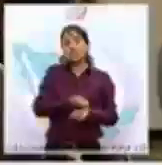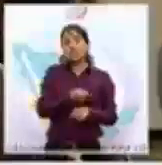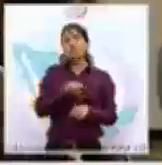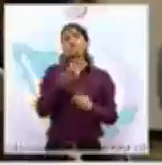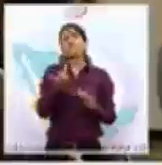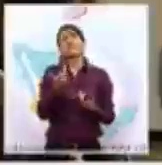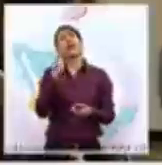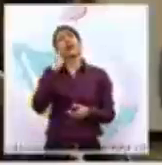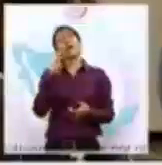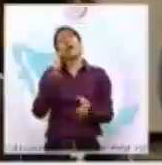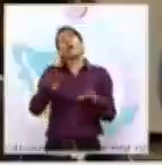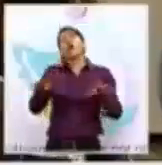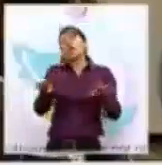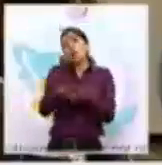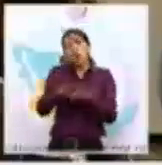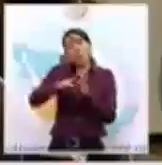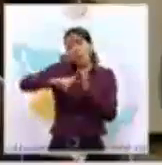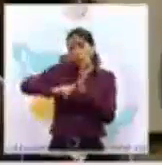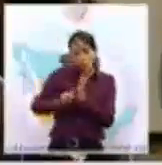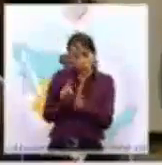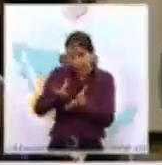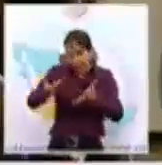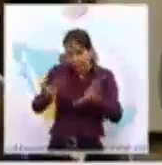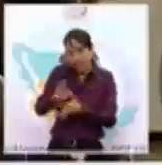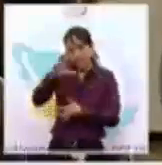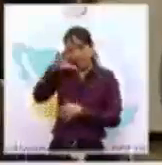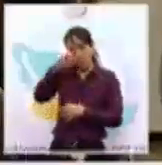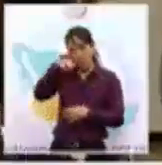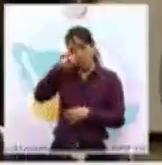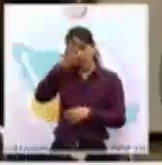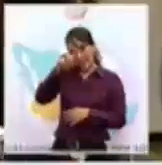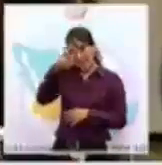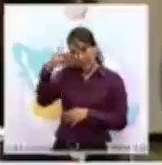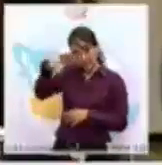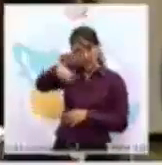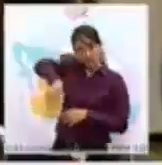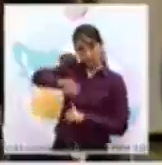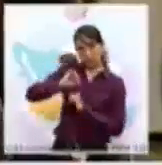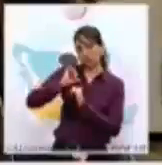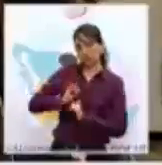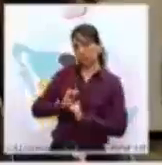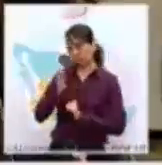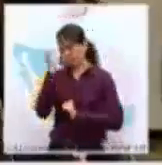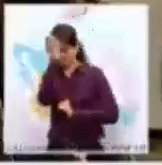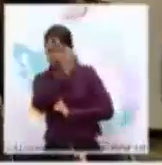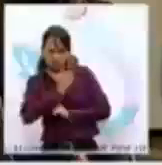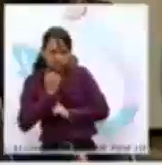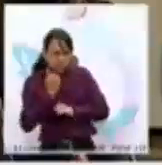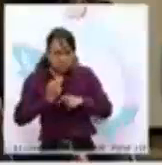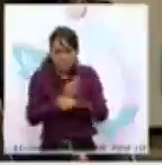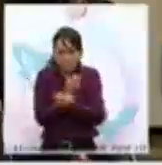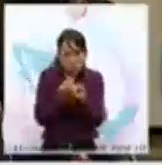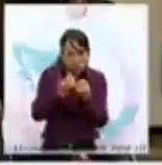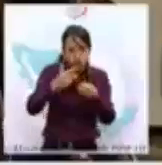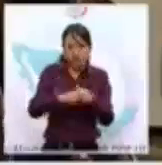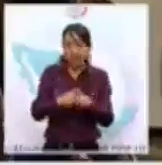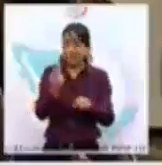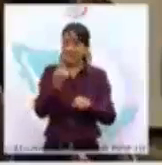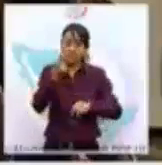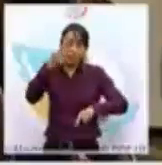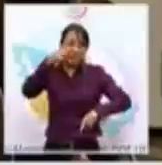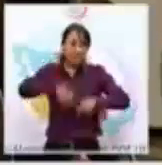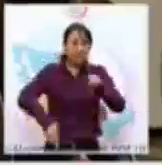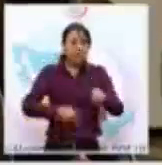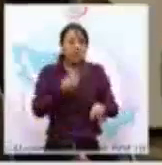del rediseño institucional del Coneval para evaluar la política social. Y tenemos que pasar de un paternalismo y